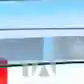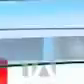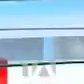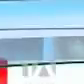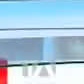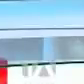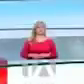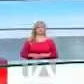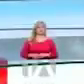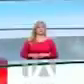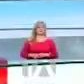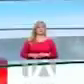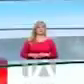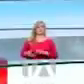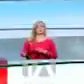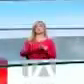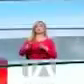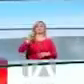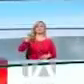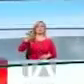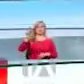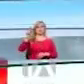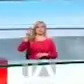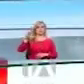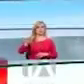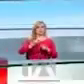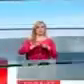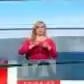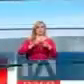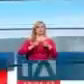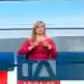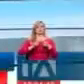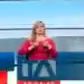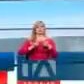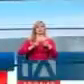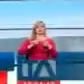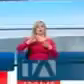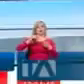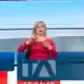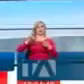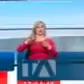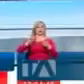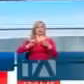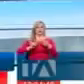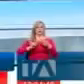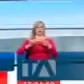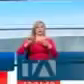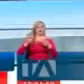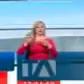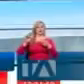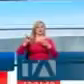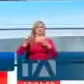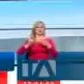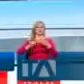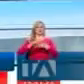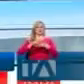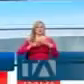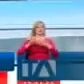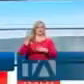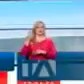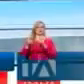Carla Cárdenas, Luis Jairal Asunino, Catherine Calorrano y Javier Ochoa son cuatro de los nombres que se repiten en las investigaciones por corrupción dentro